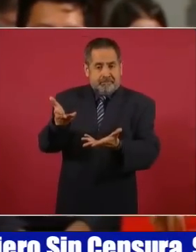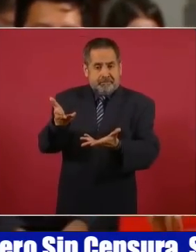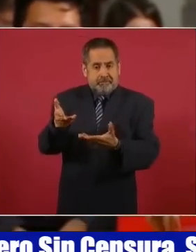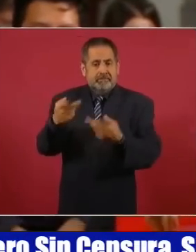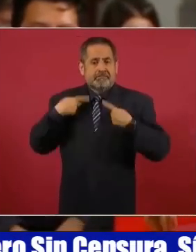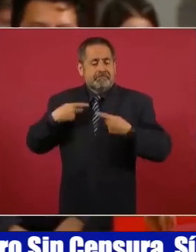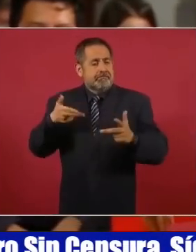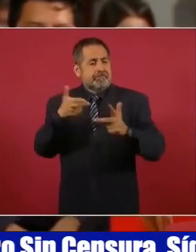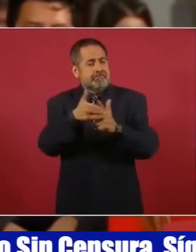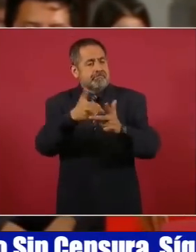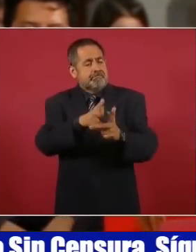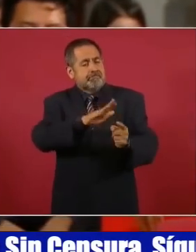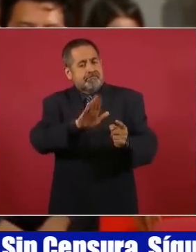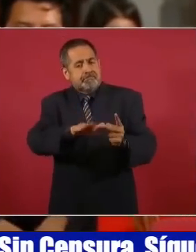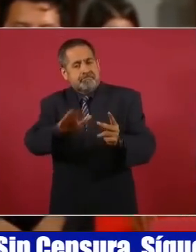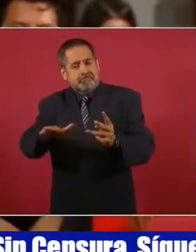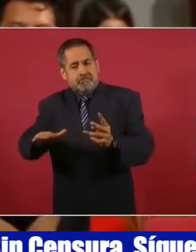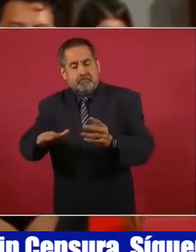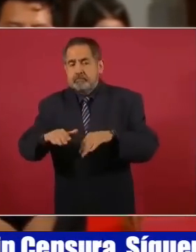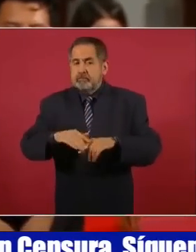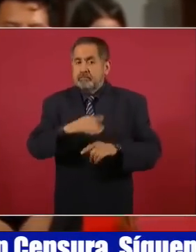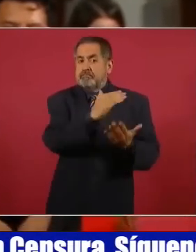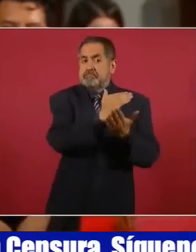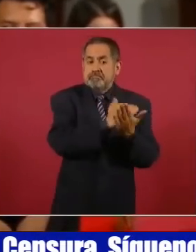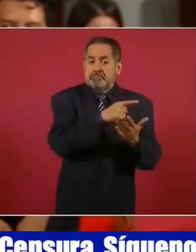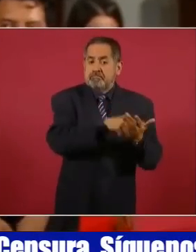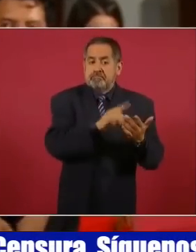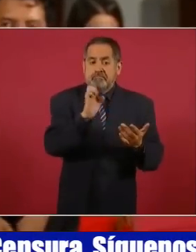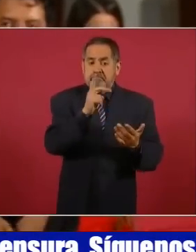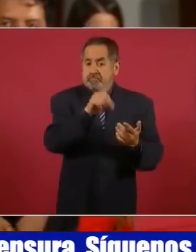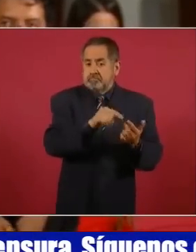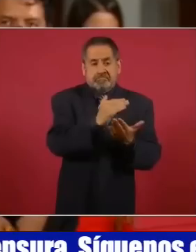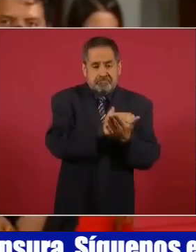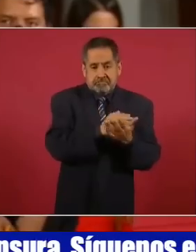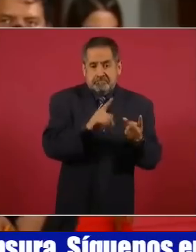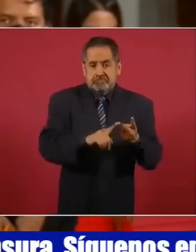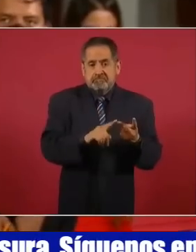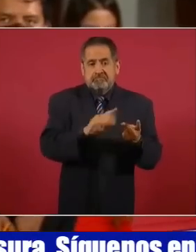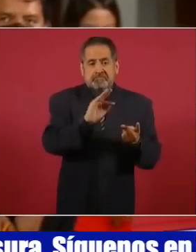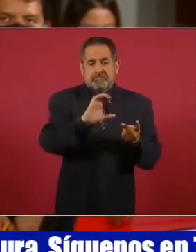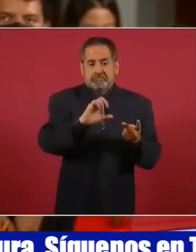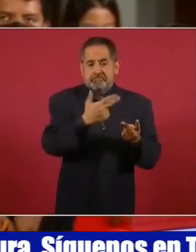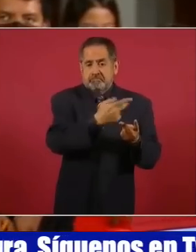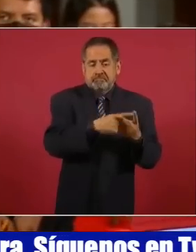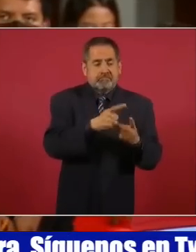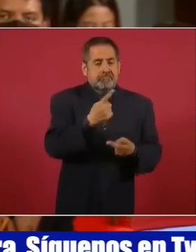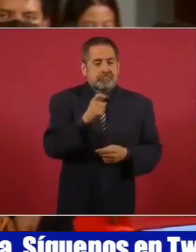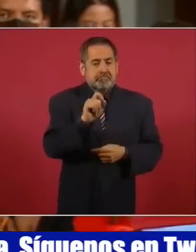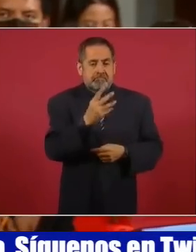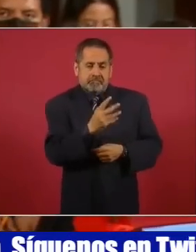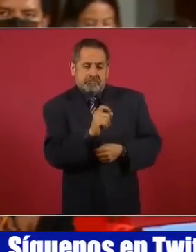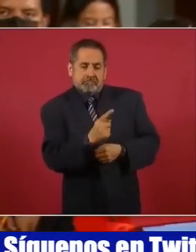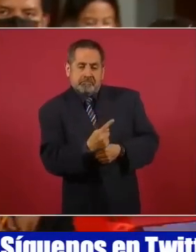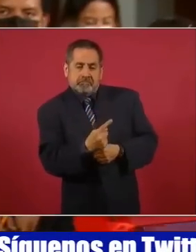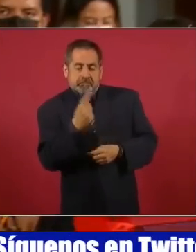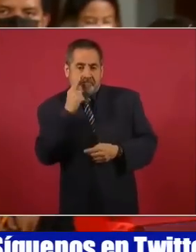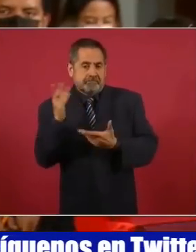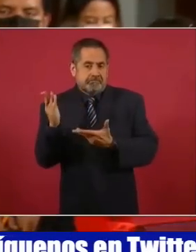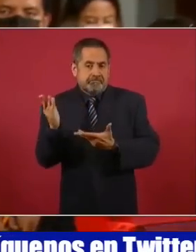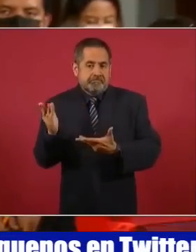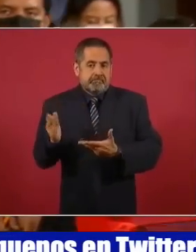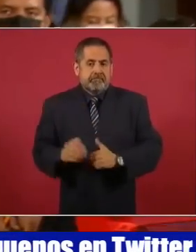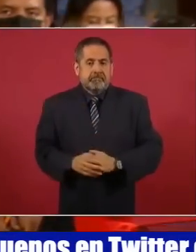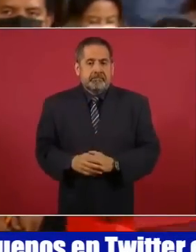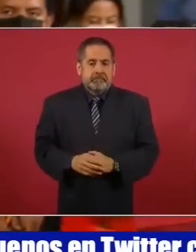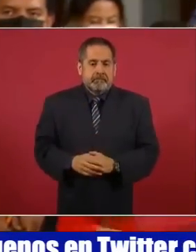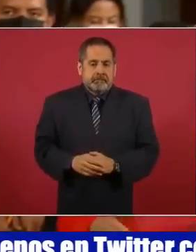hasta el cansancio, que personajes como García Luna, pues obviamente hicieron